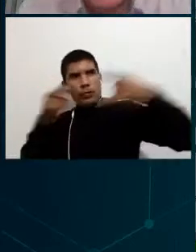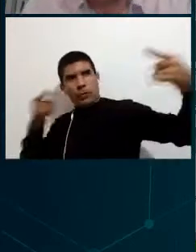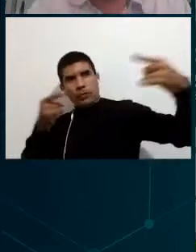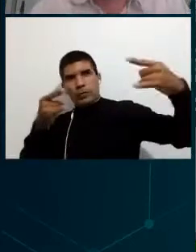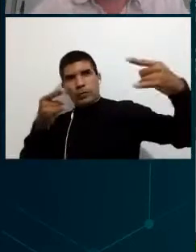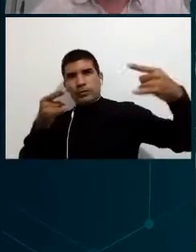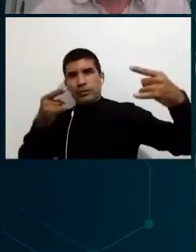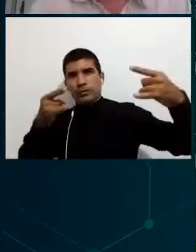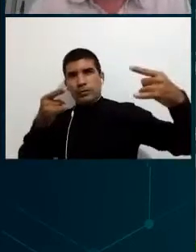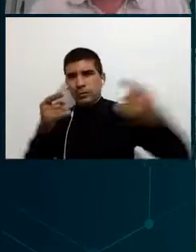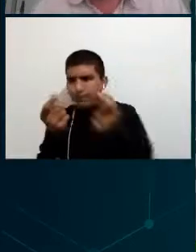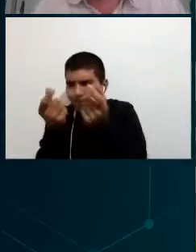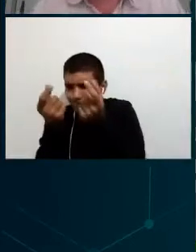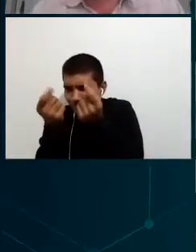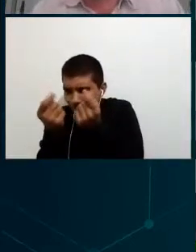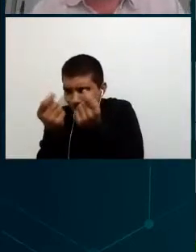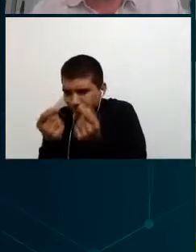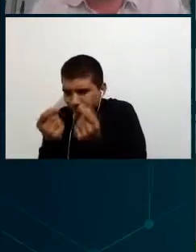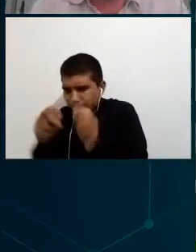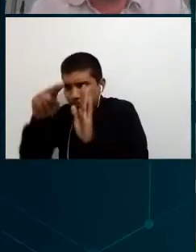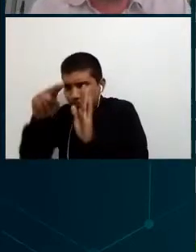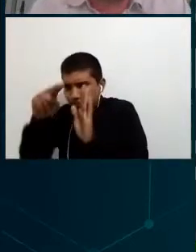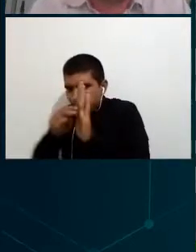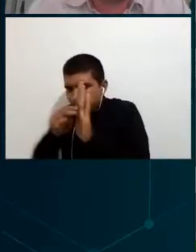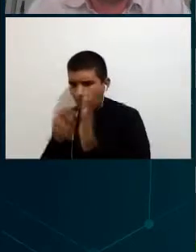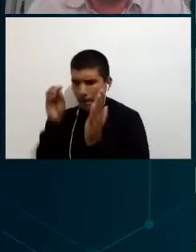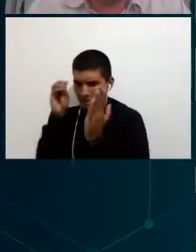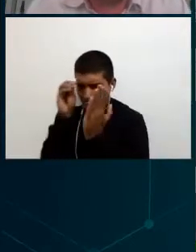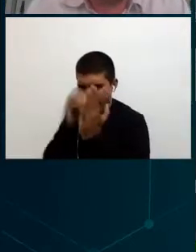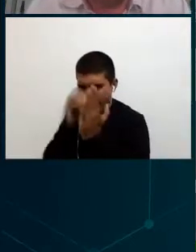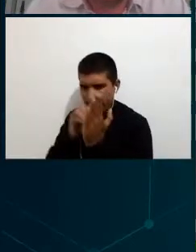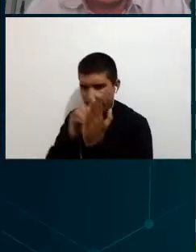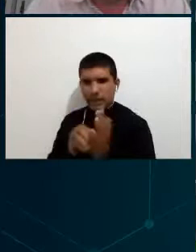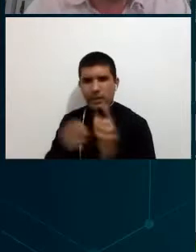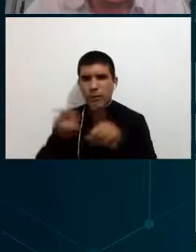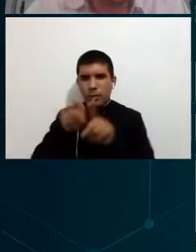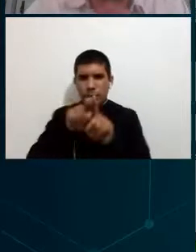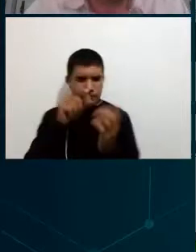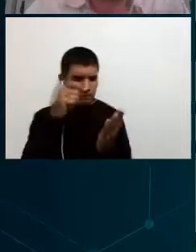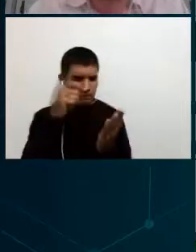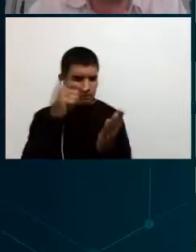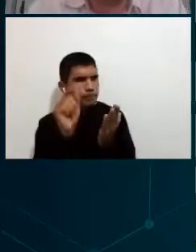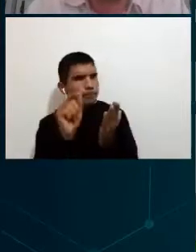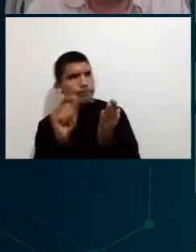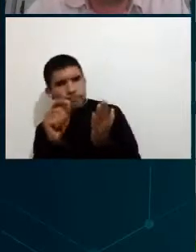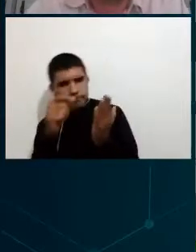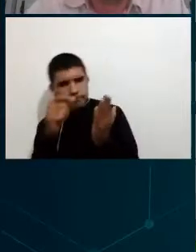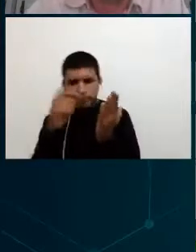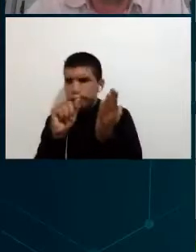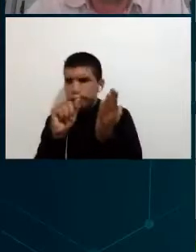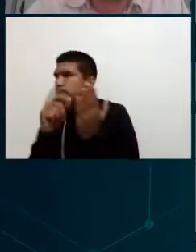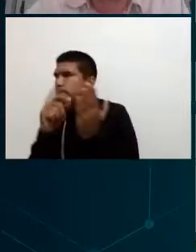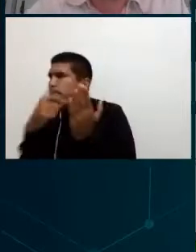un pequeño esbozo de cuál fue la metodología que se utilizó para el plan de pruebas, que ya más o menos les he venido contando. Entonces,